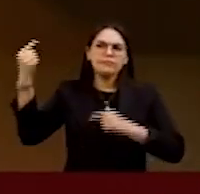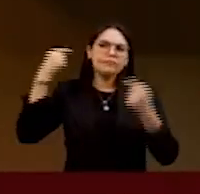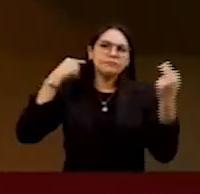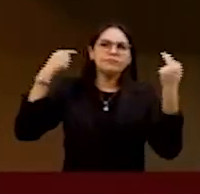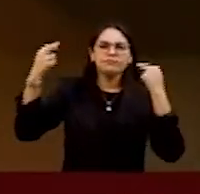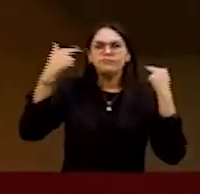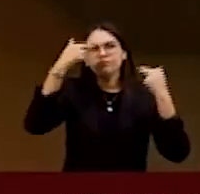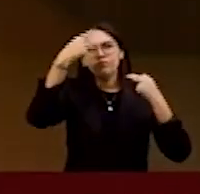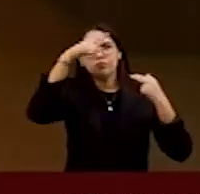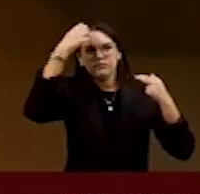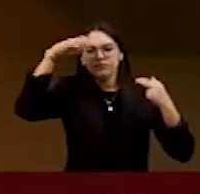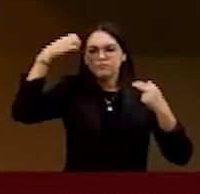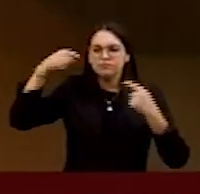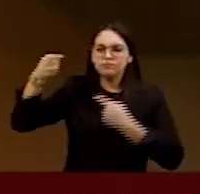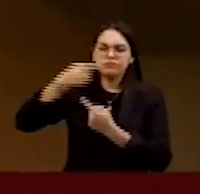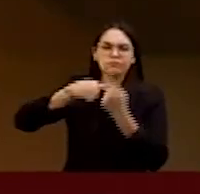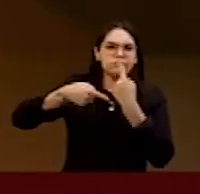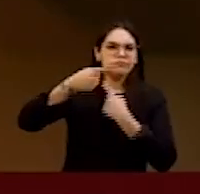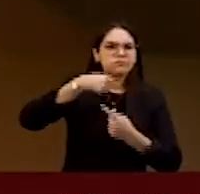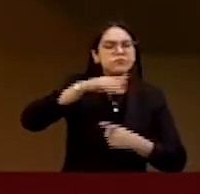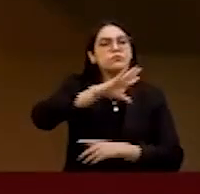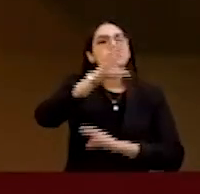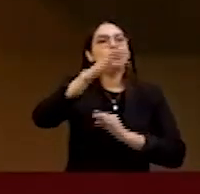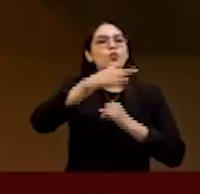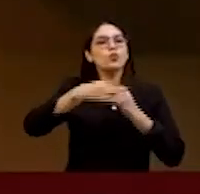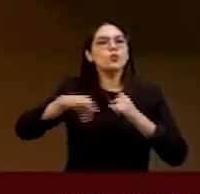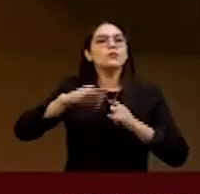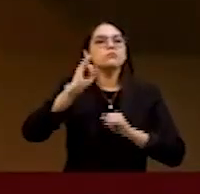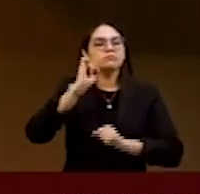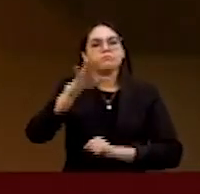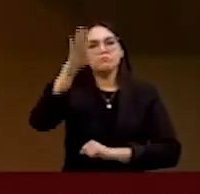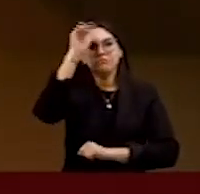a los expertos y al final logramos conciliar todos los puntos de vista.